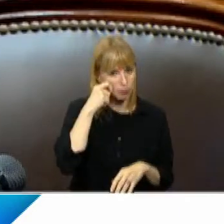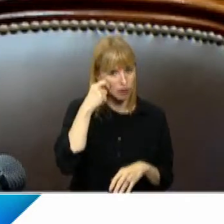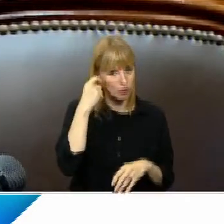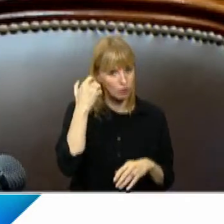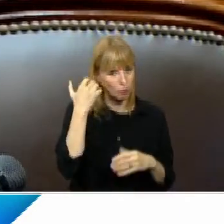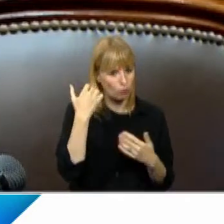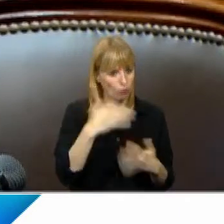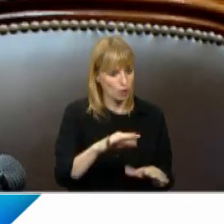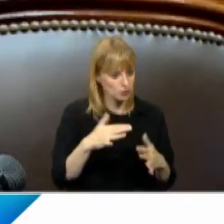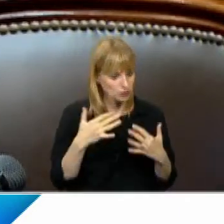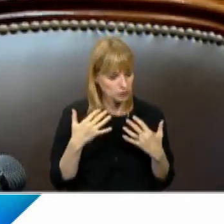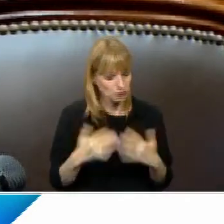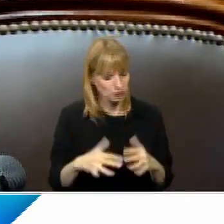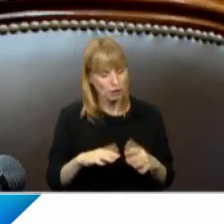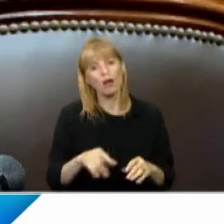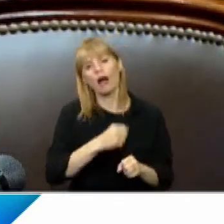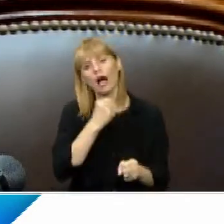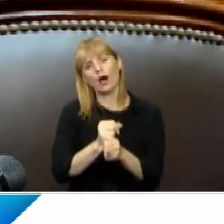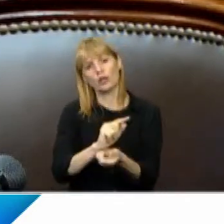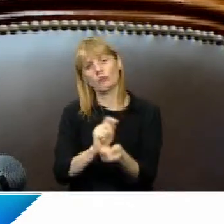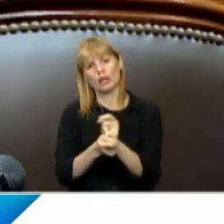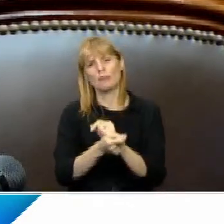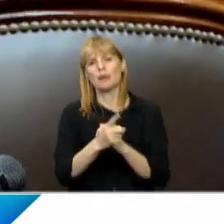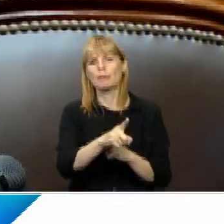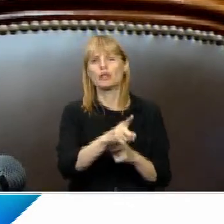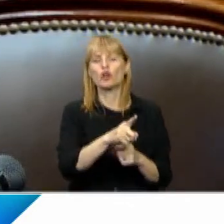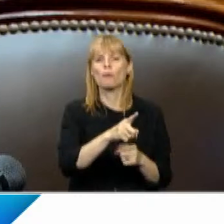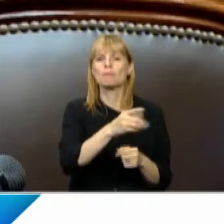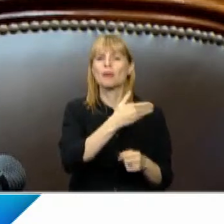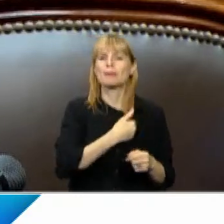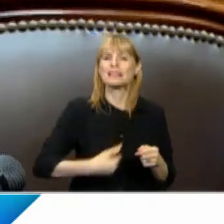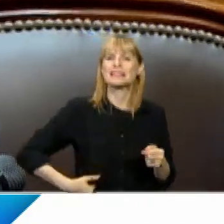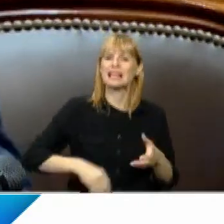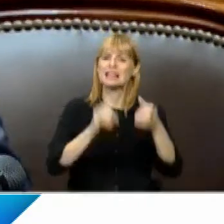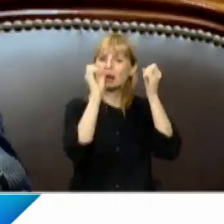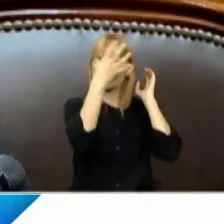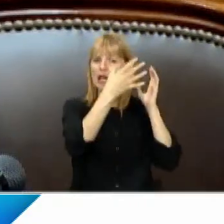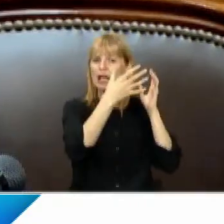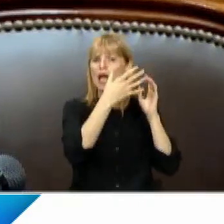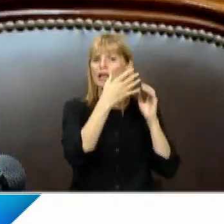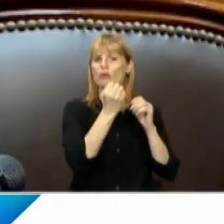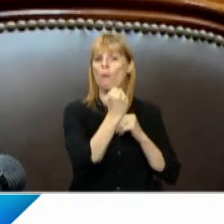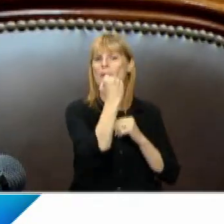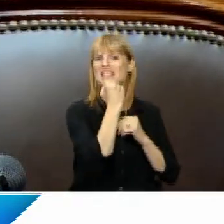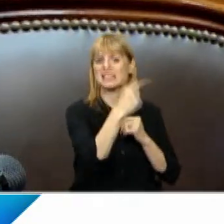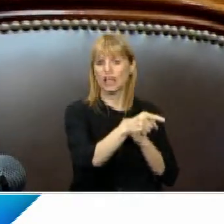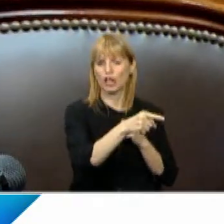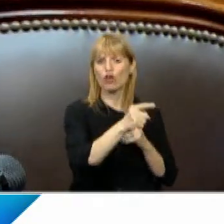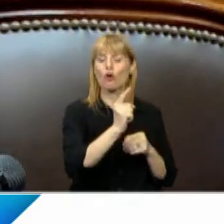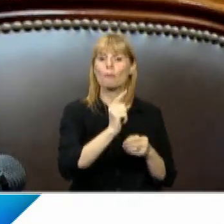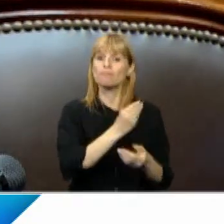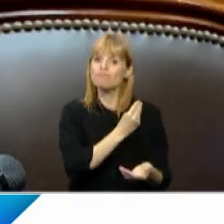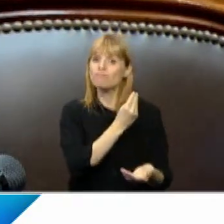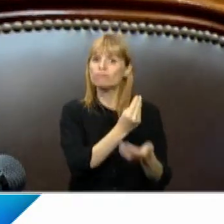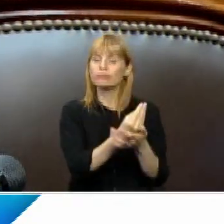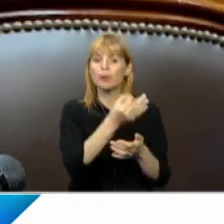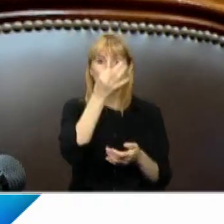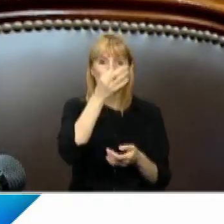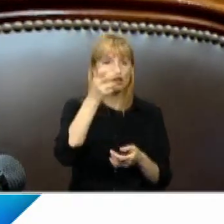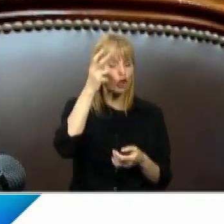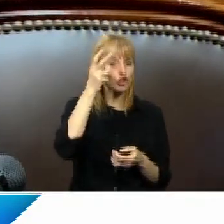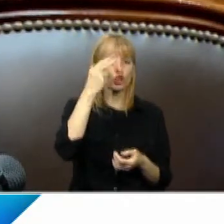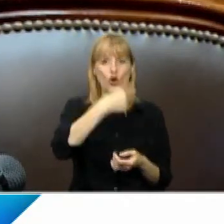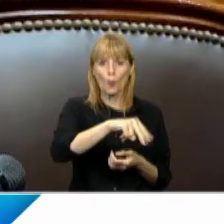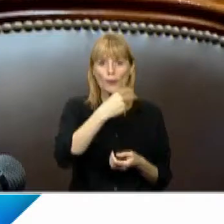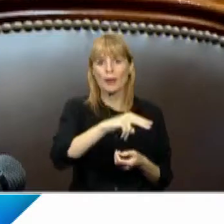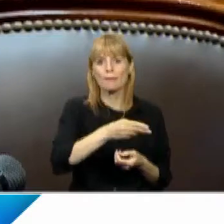quiero contraponerlo con la mezquindad del presidente de la República, que entró ese 28 de noviembre en una crisis de discurso